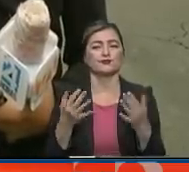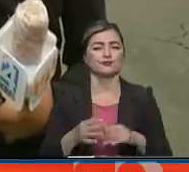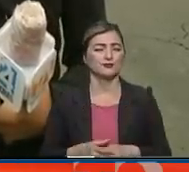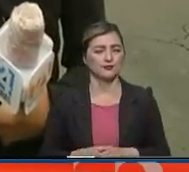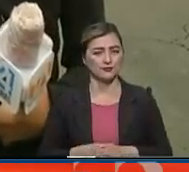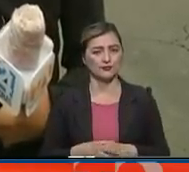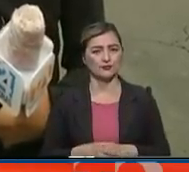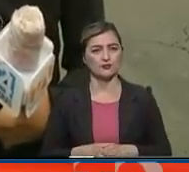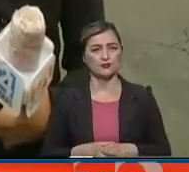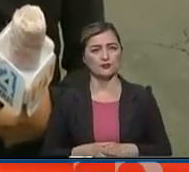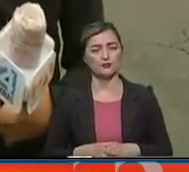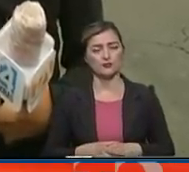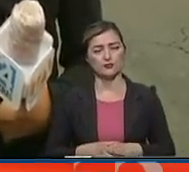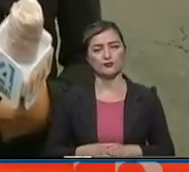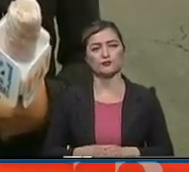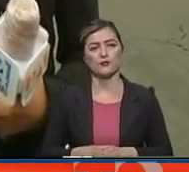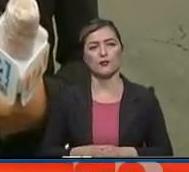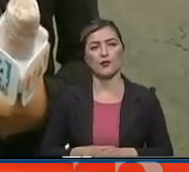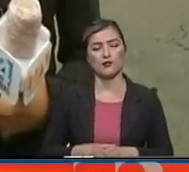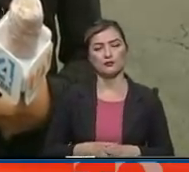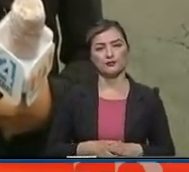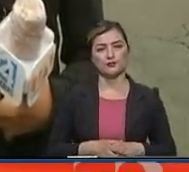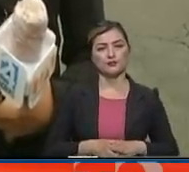del año en Quito.